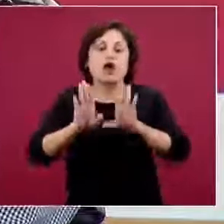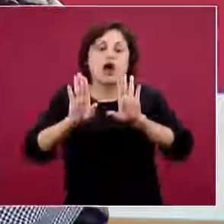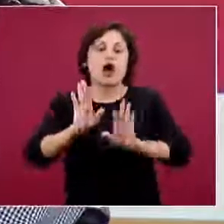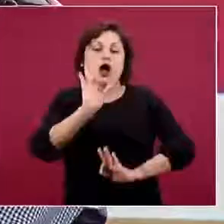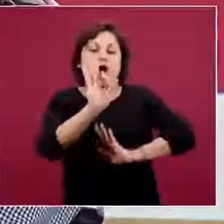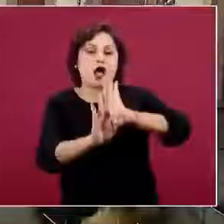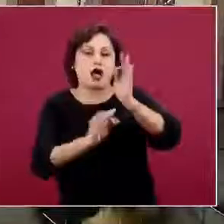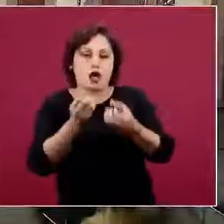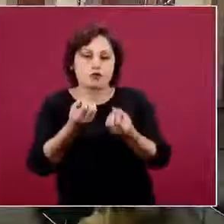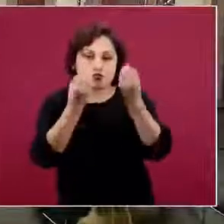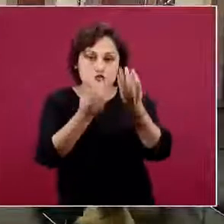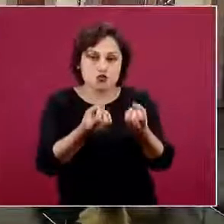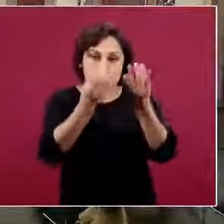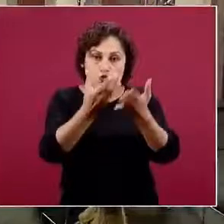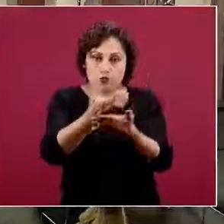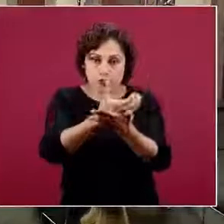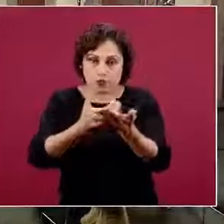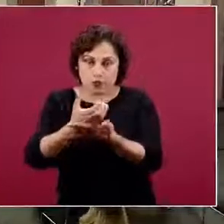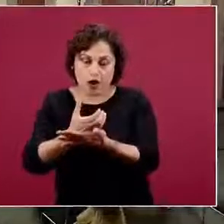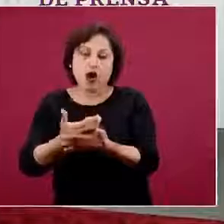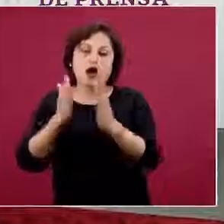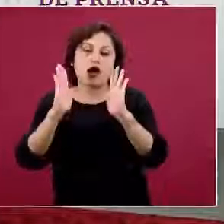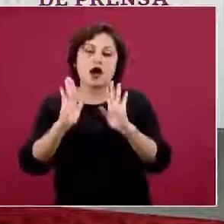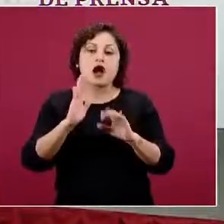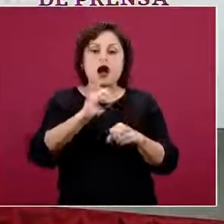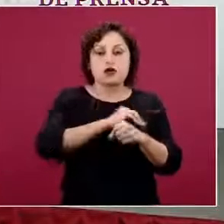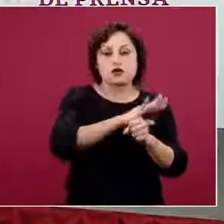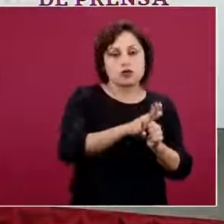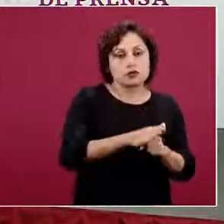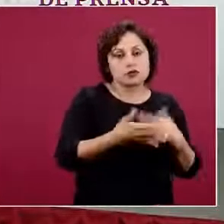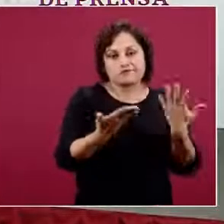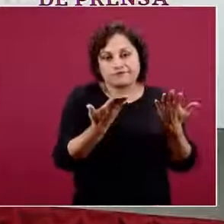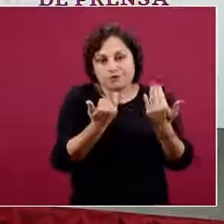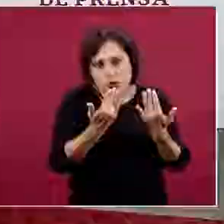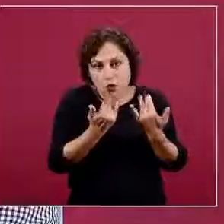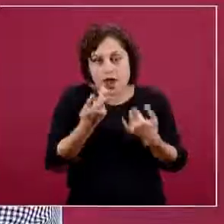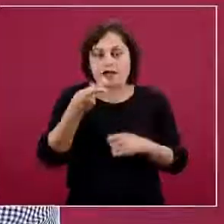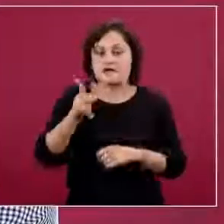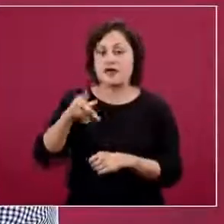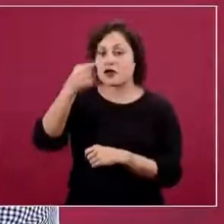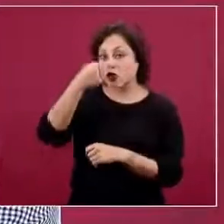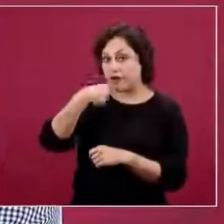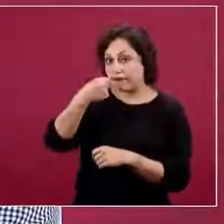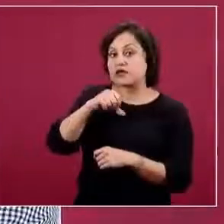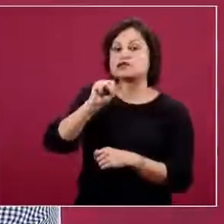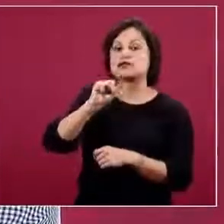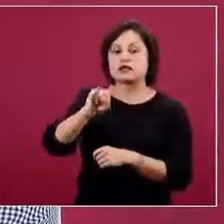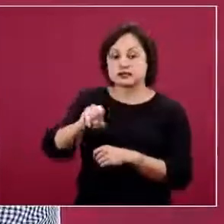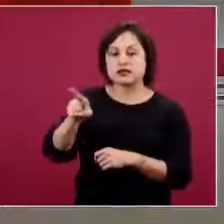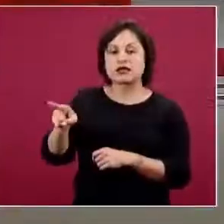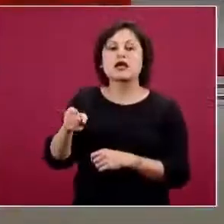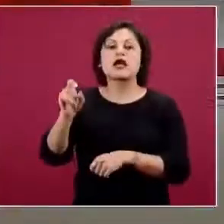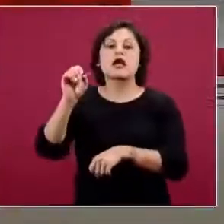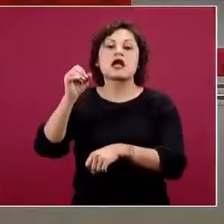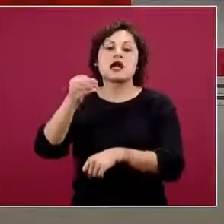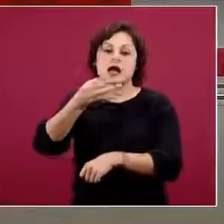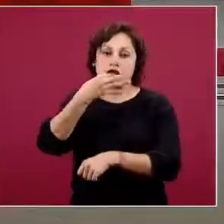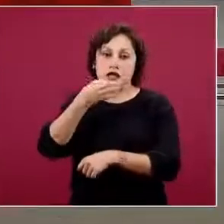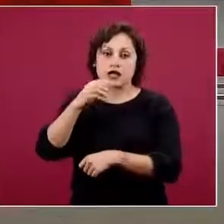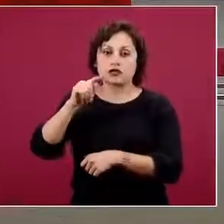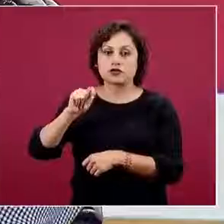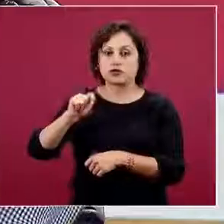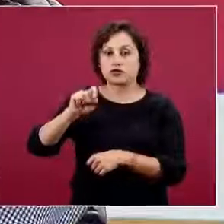en el caso de COVID no sería necesario, pero que en el caso de influenza sí hablamos de el oseltamivir como el